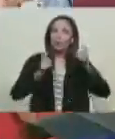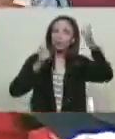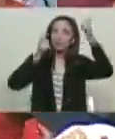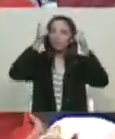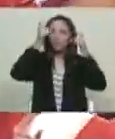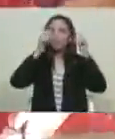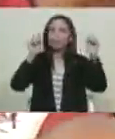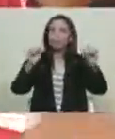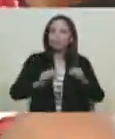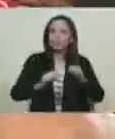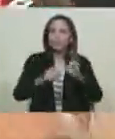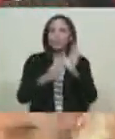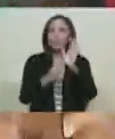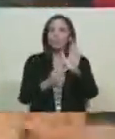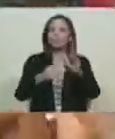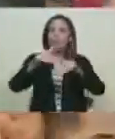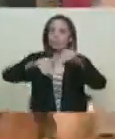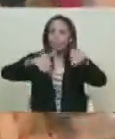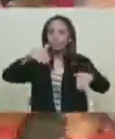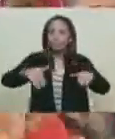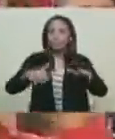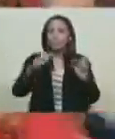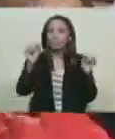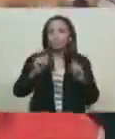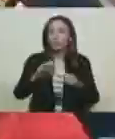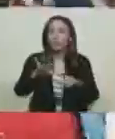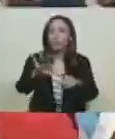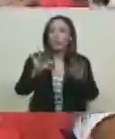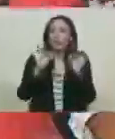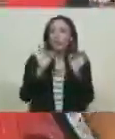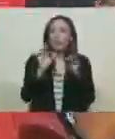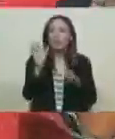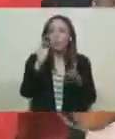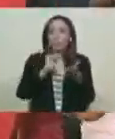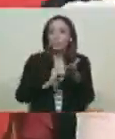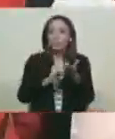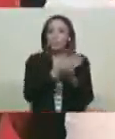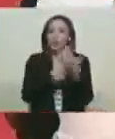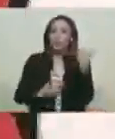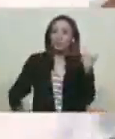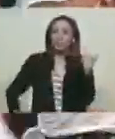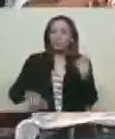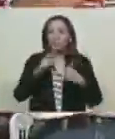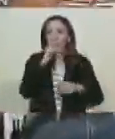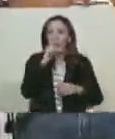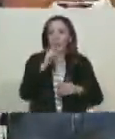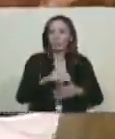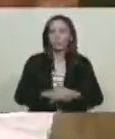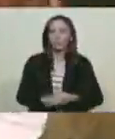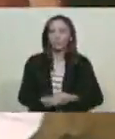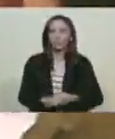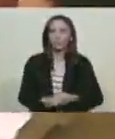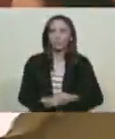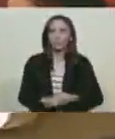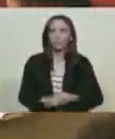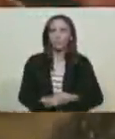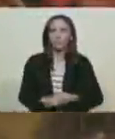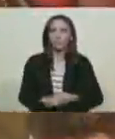el candidato de los trabajadores, el candidato de las trabajadoras a la próxima batalla electoral de abril de este